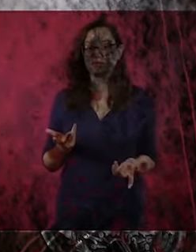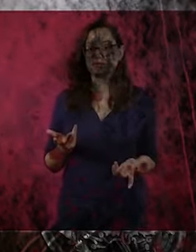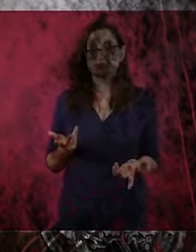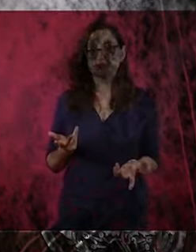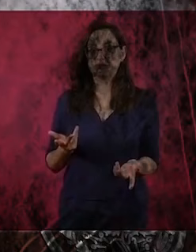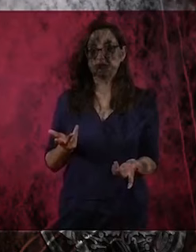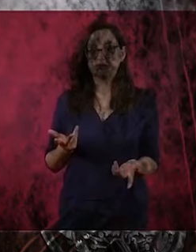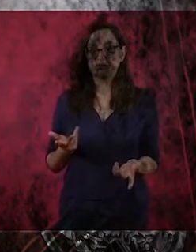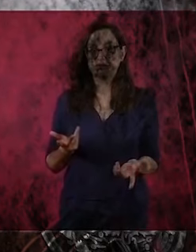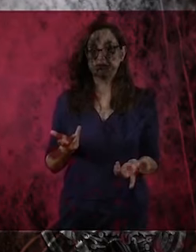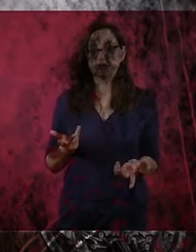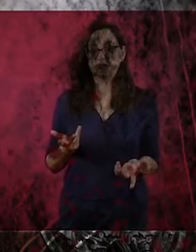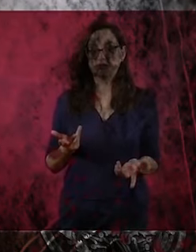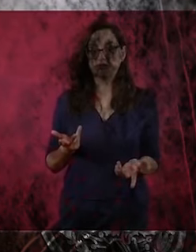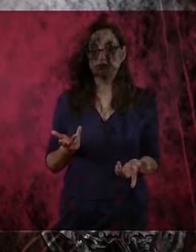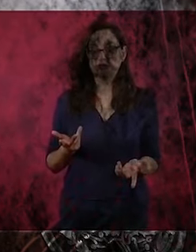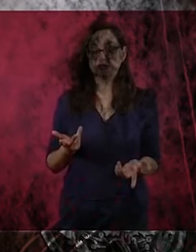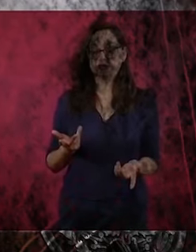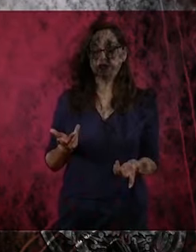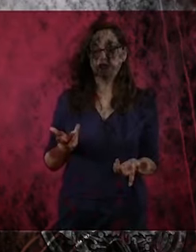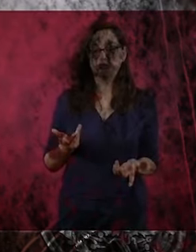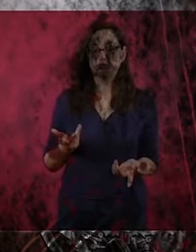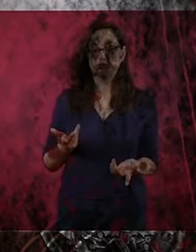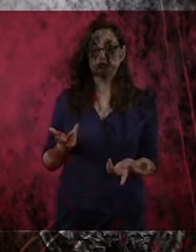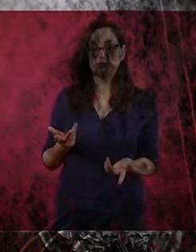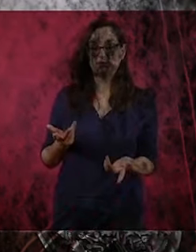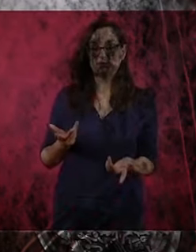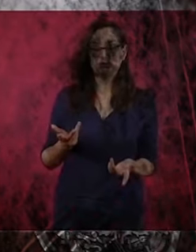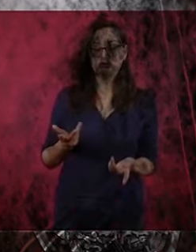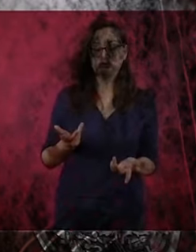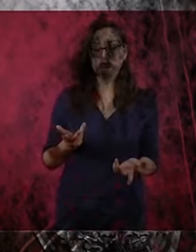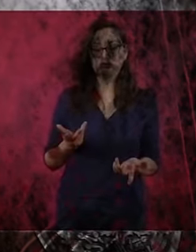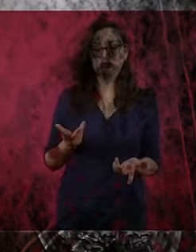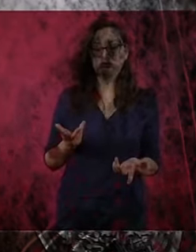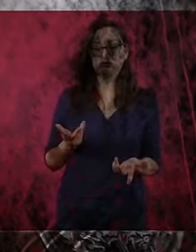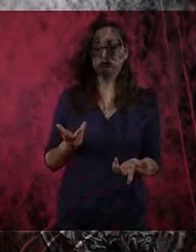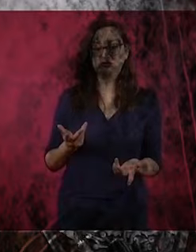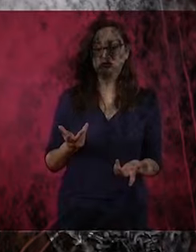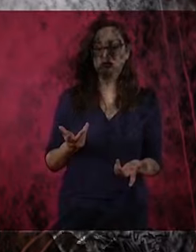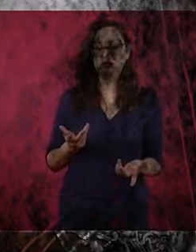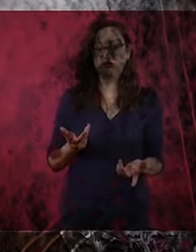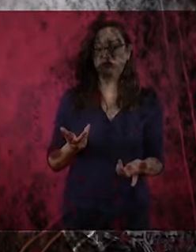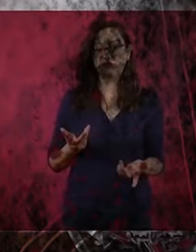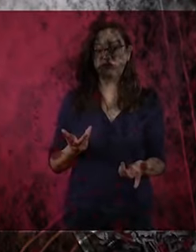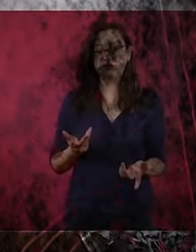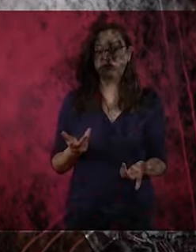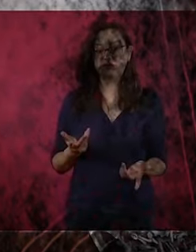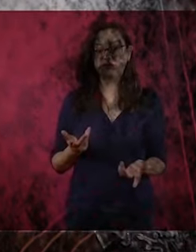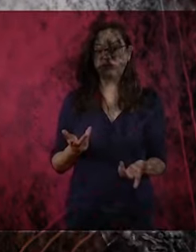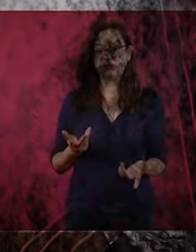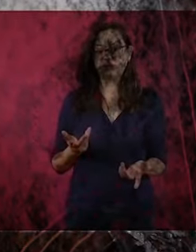son buenas y que por lo tanto los legisladores pues tendrían que votar en favor yo me quedo pensando en la